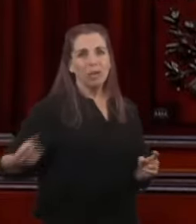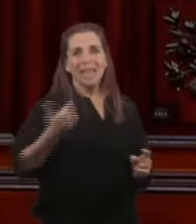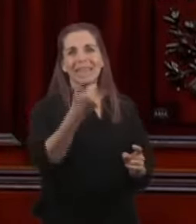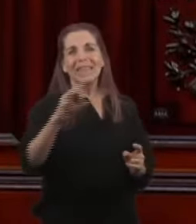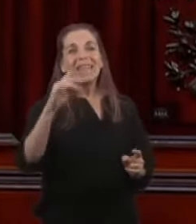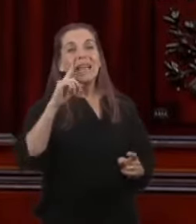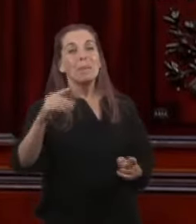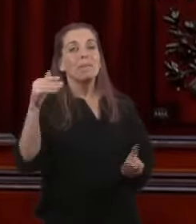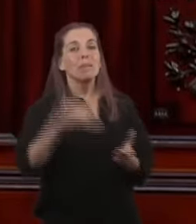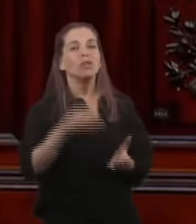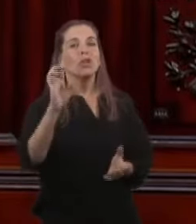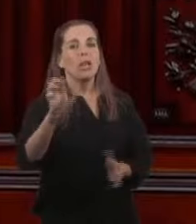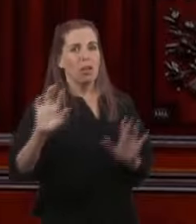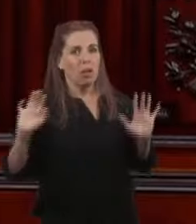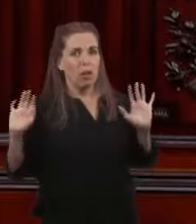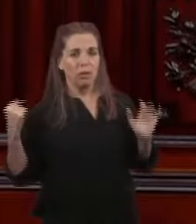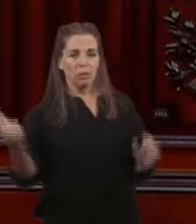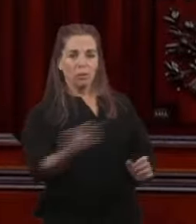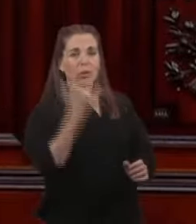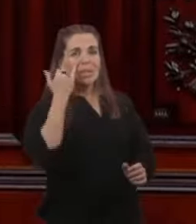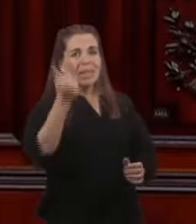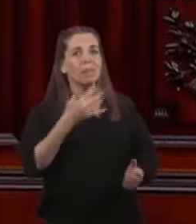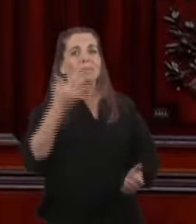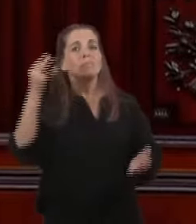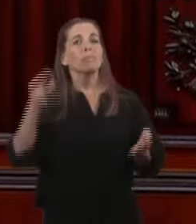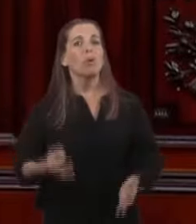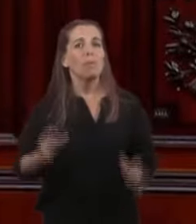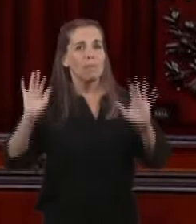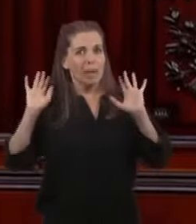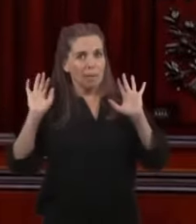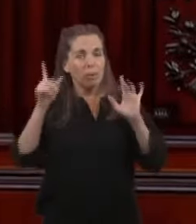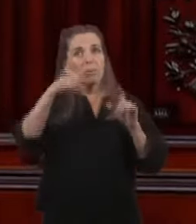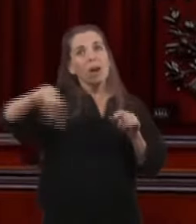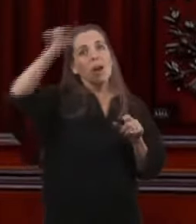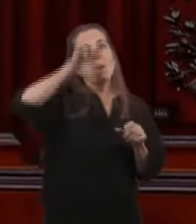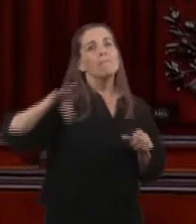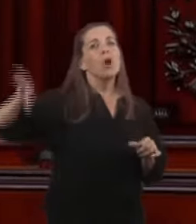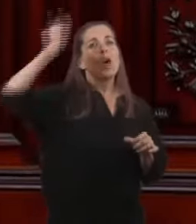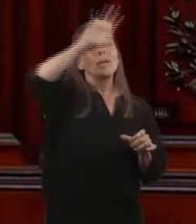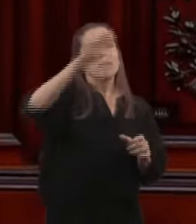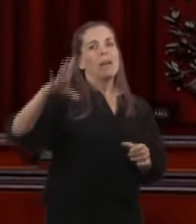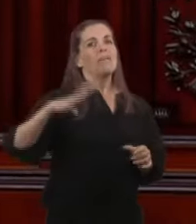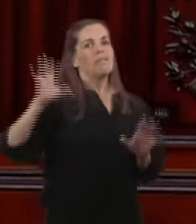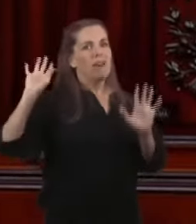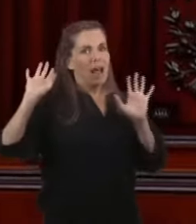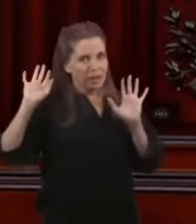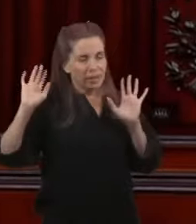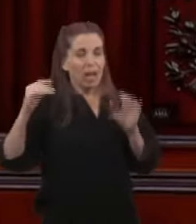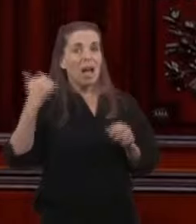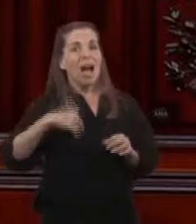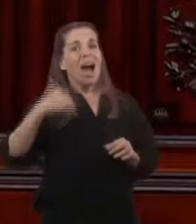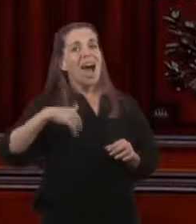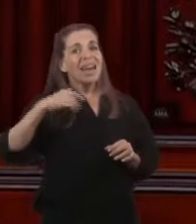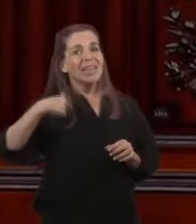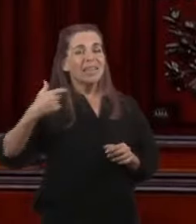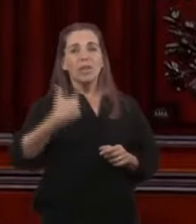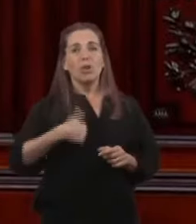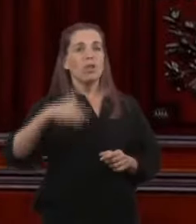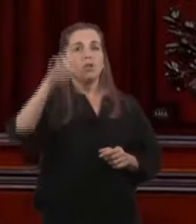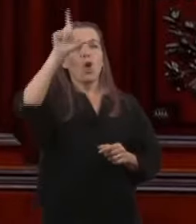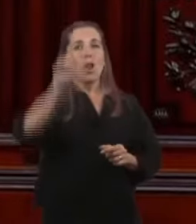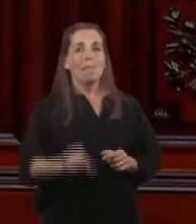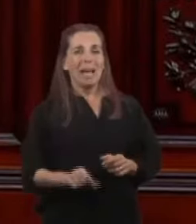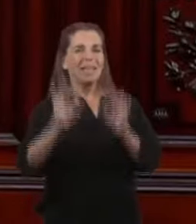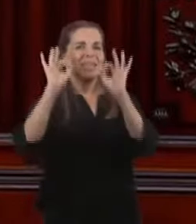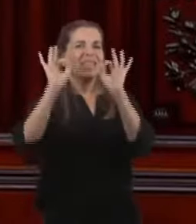nosotros ya Hemos cumplido nuestra parte del acuerdo ahora faltan ustedes los argentinos a lo largo y ancho del país